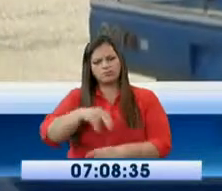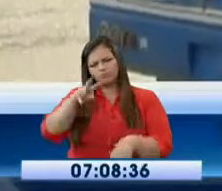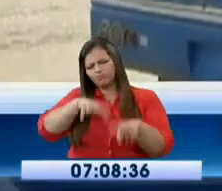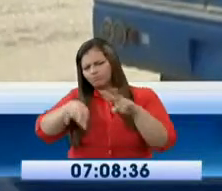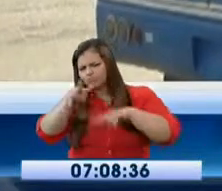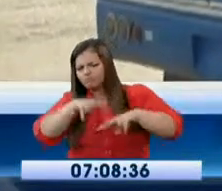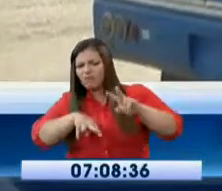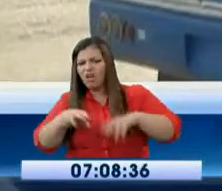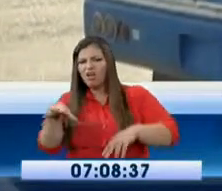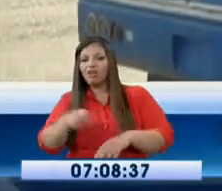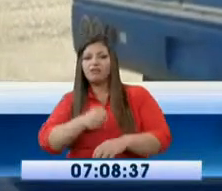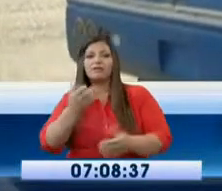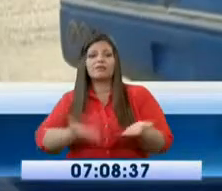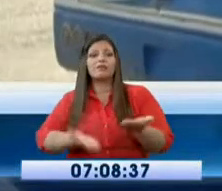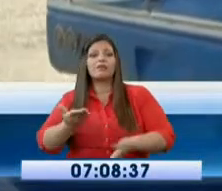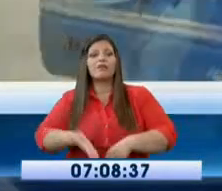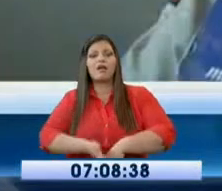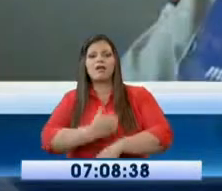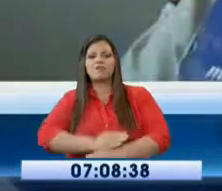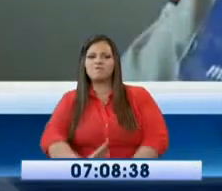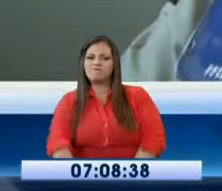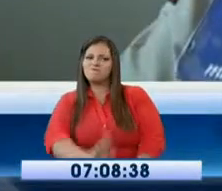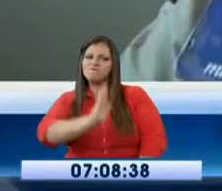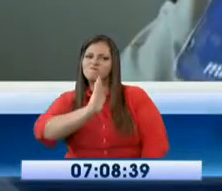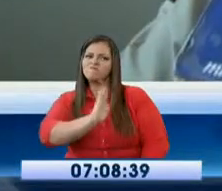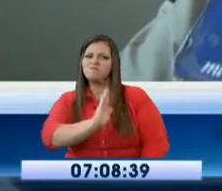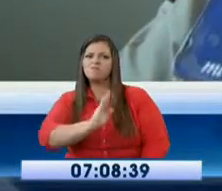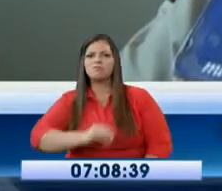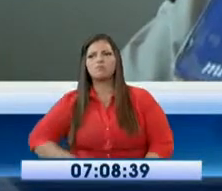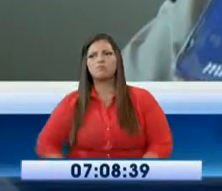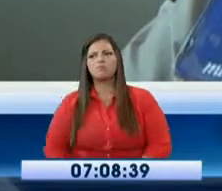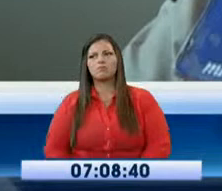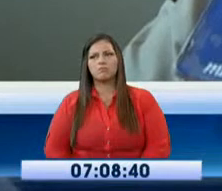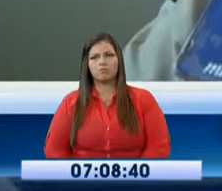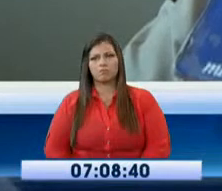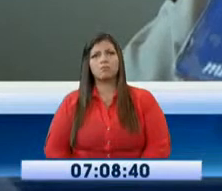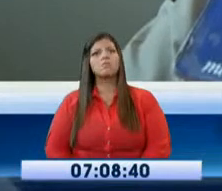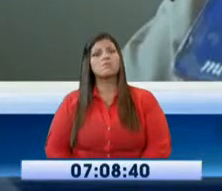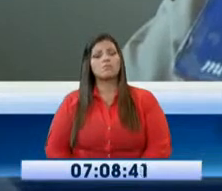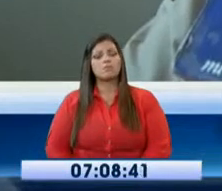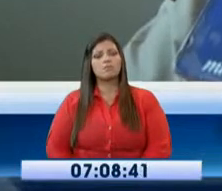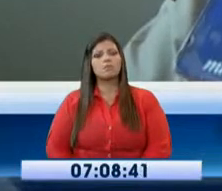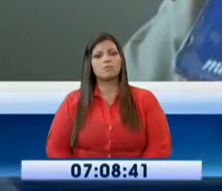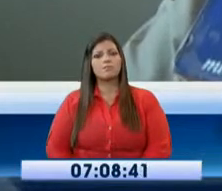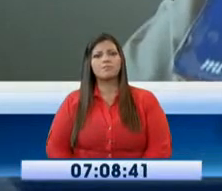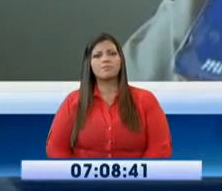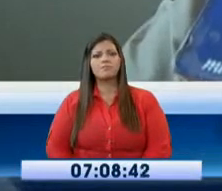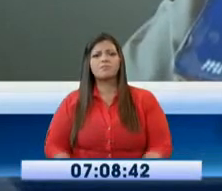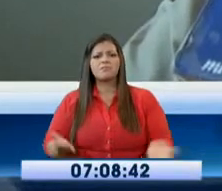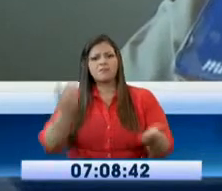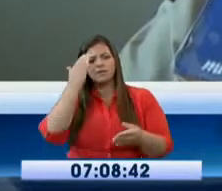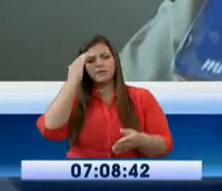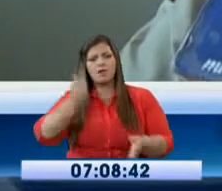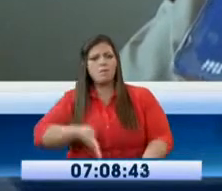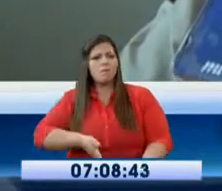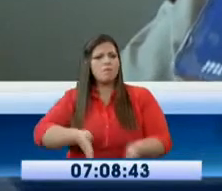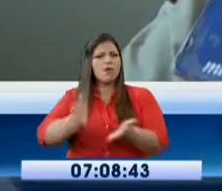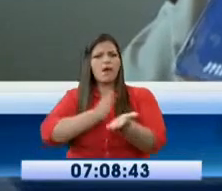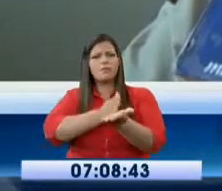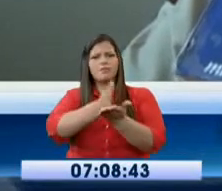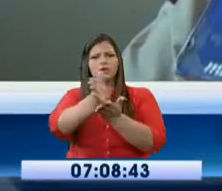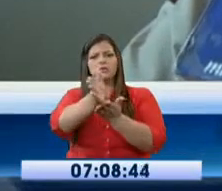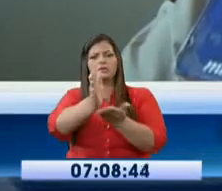venganza mientras buscan pistas del asesino. Hay gran cantidad de vías de acceso, de salida de ese